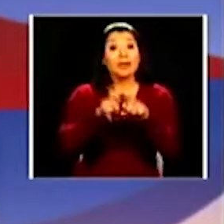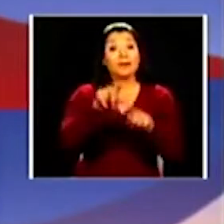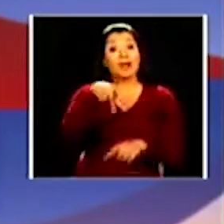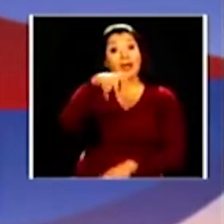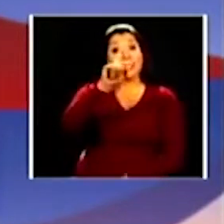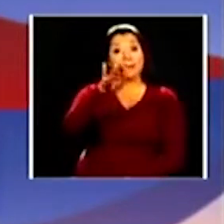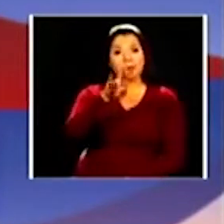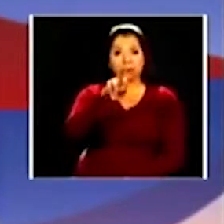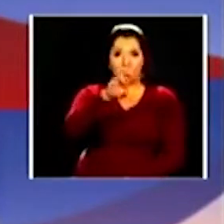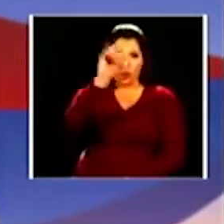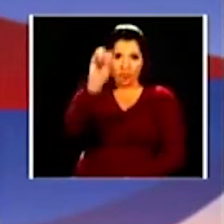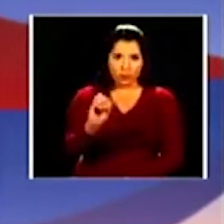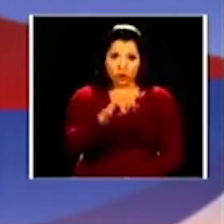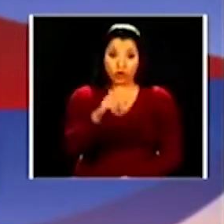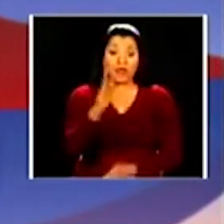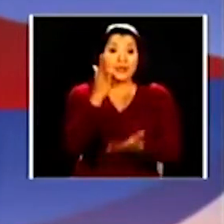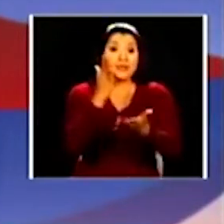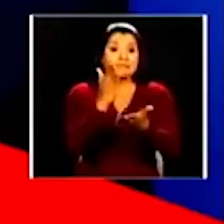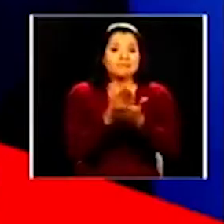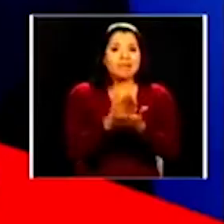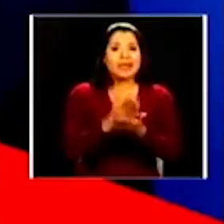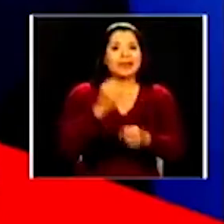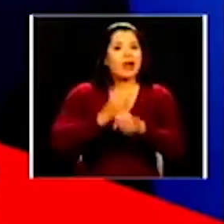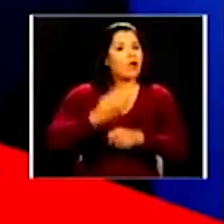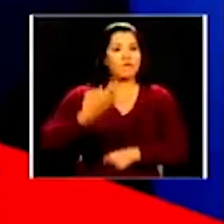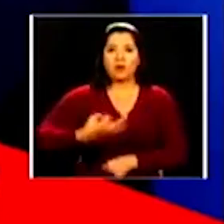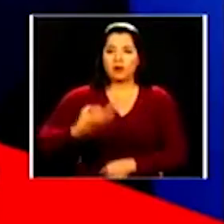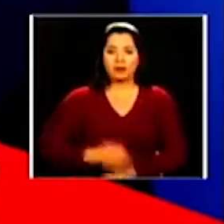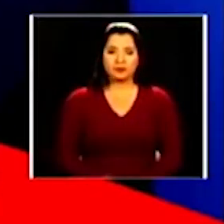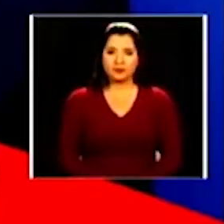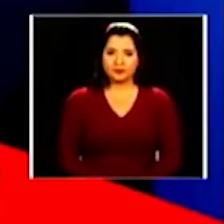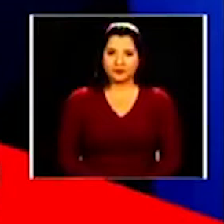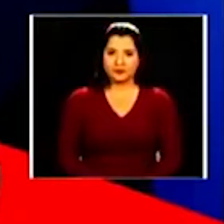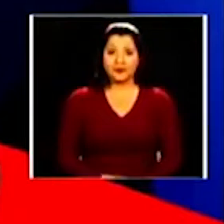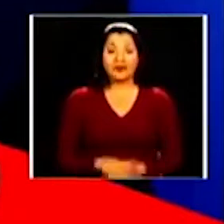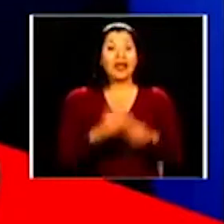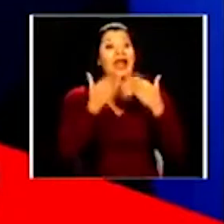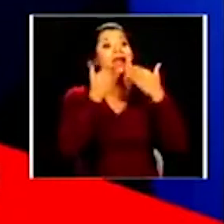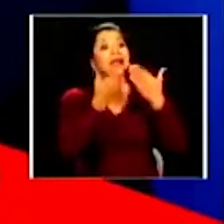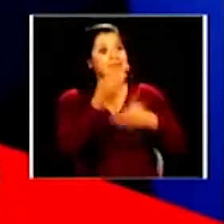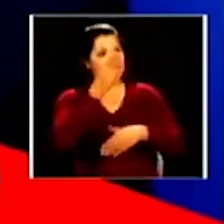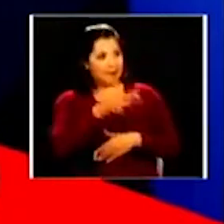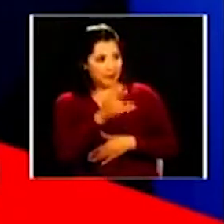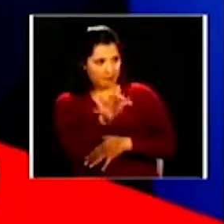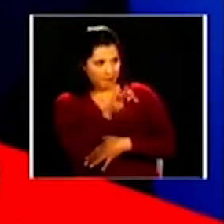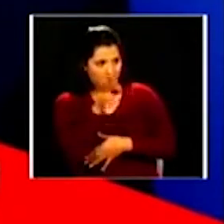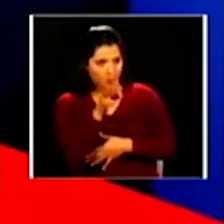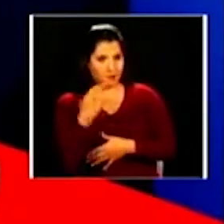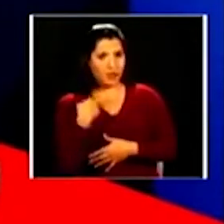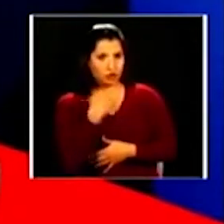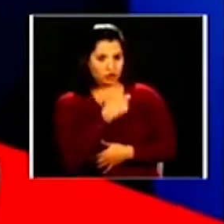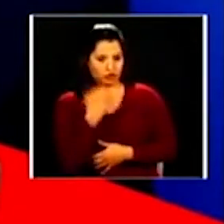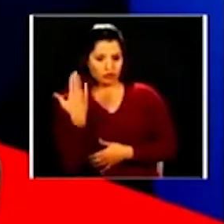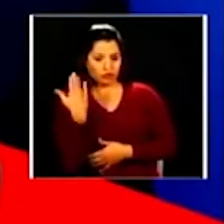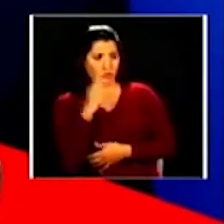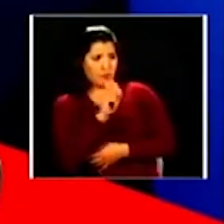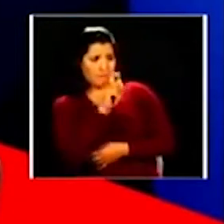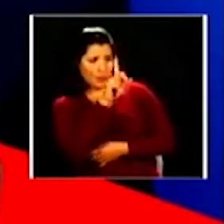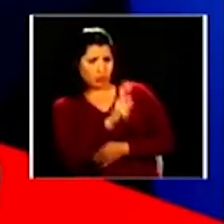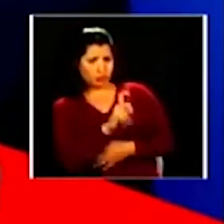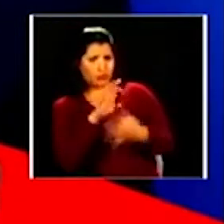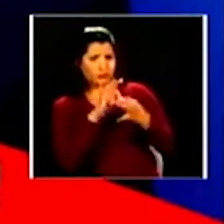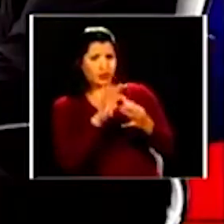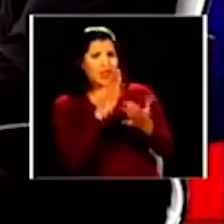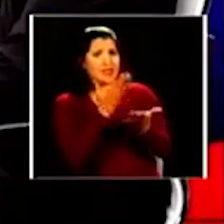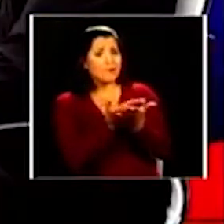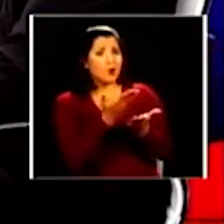también a la informalidad. Gracias. Don Carlos, de la misma forma, a usted se le consultó sobre sus propuestas para disminuir el